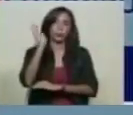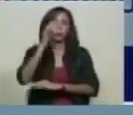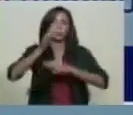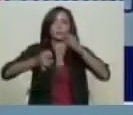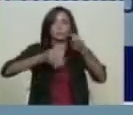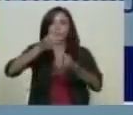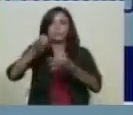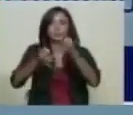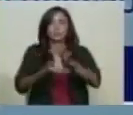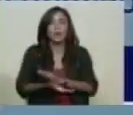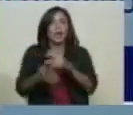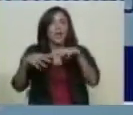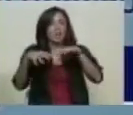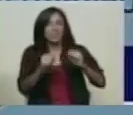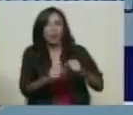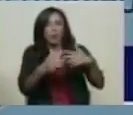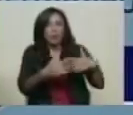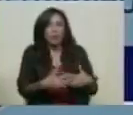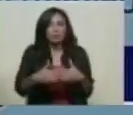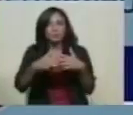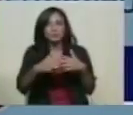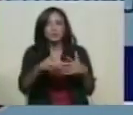fauces del imperialismo.